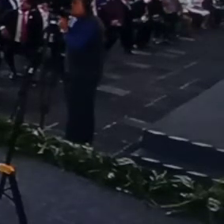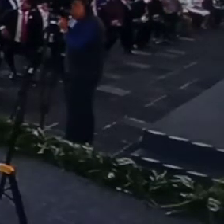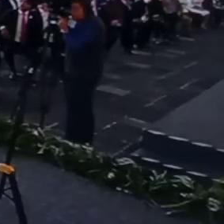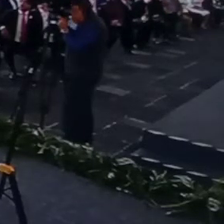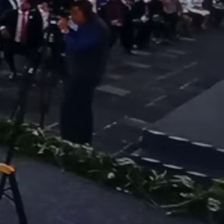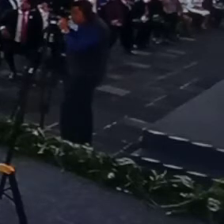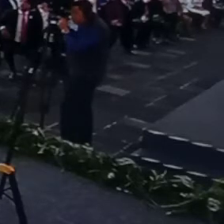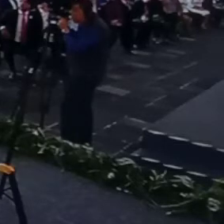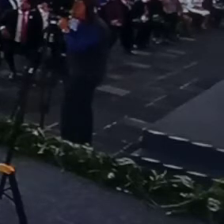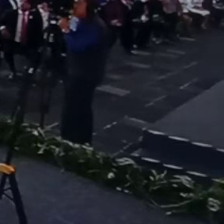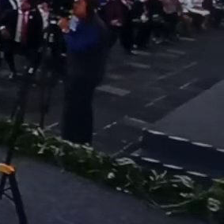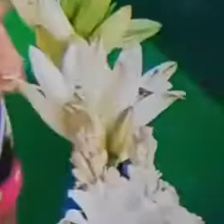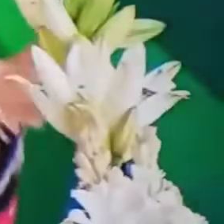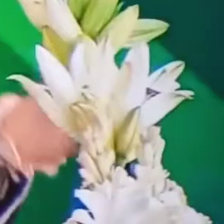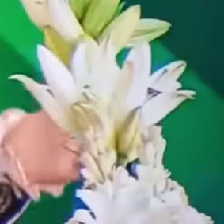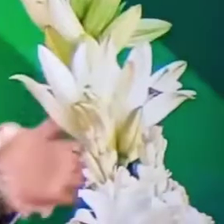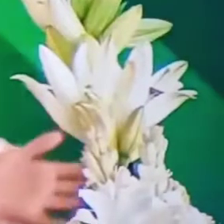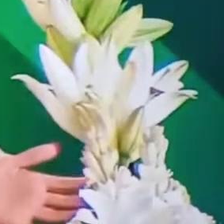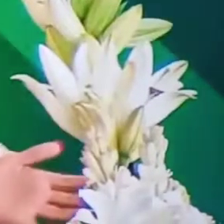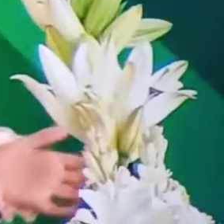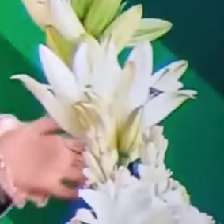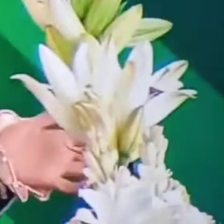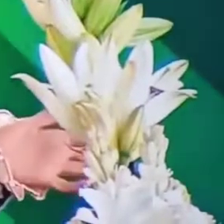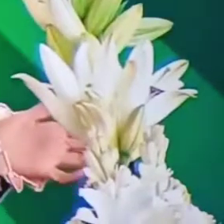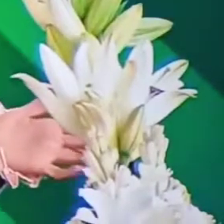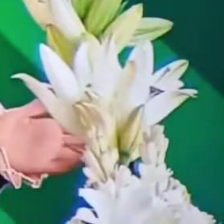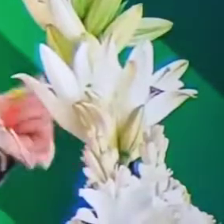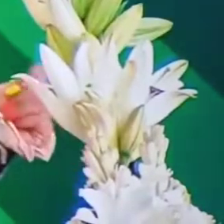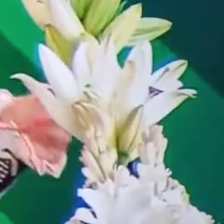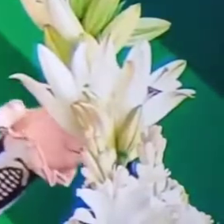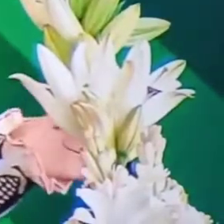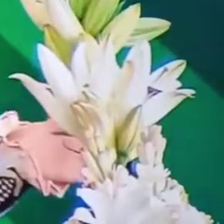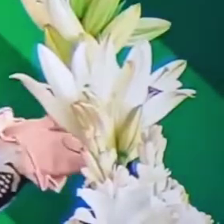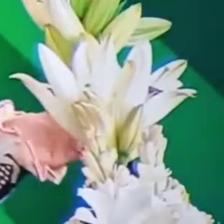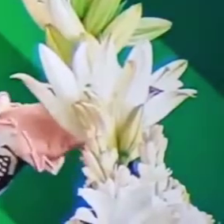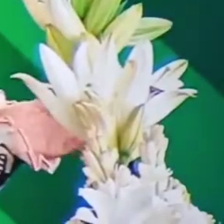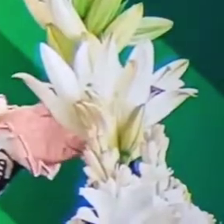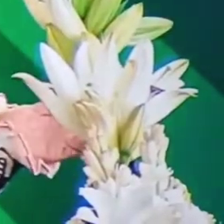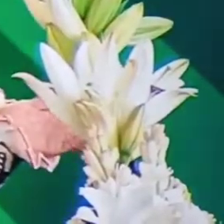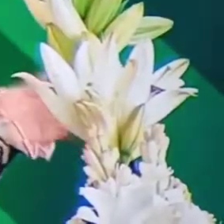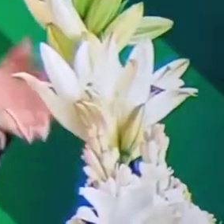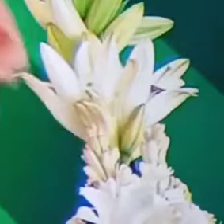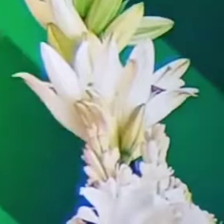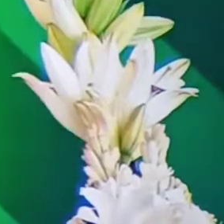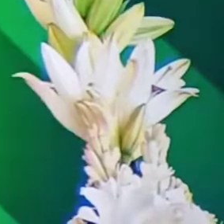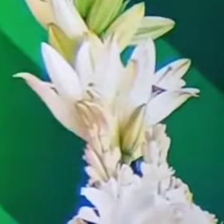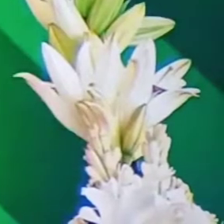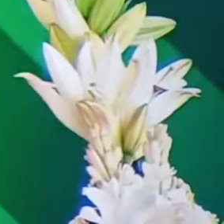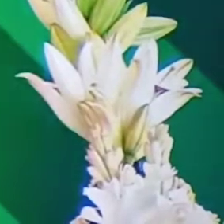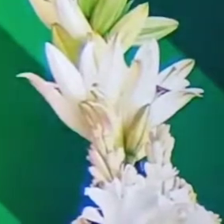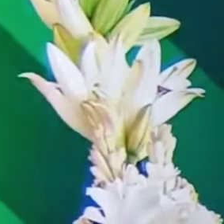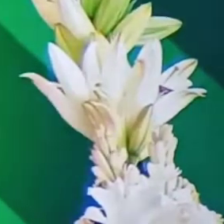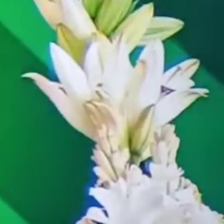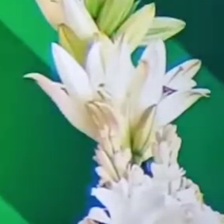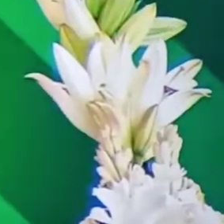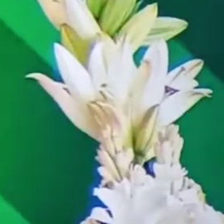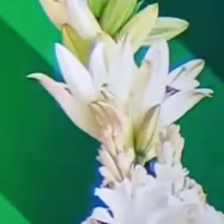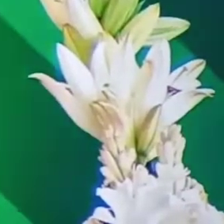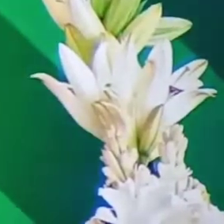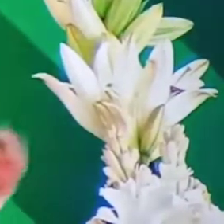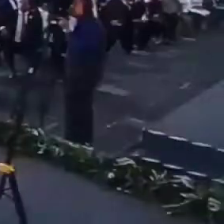puede comprar calor, no se puede comprar las nubes, no se puede comprar las cosas, no se puede comprar